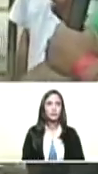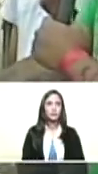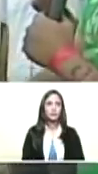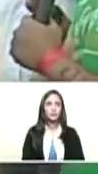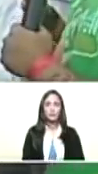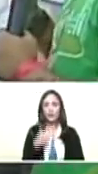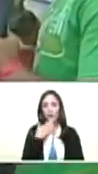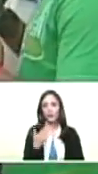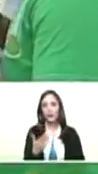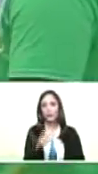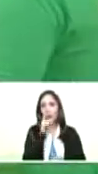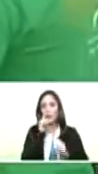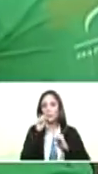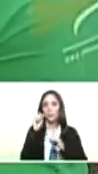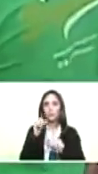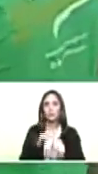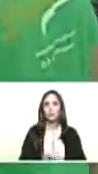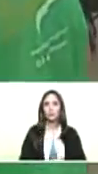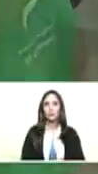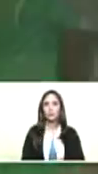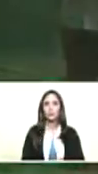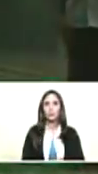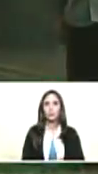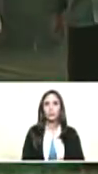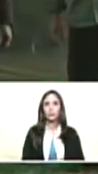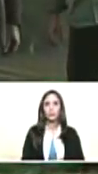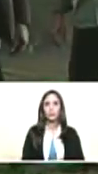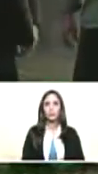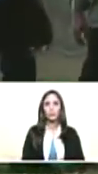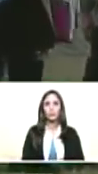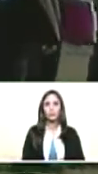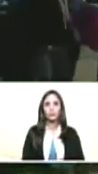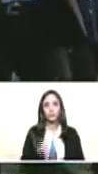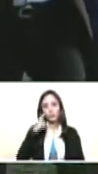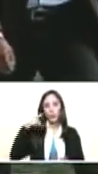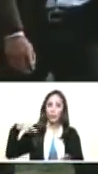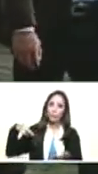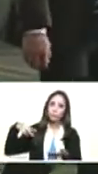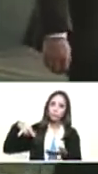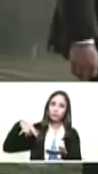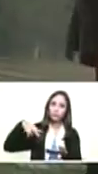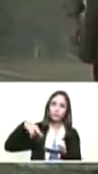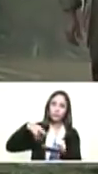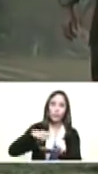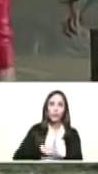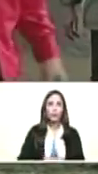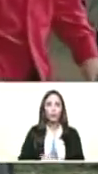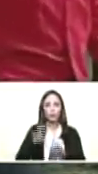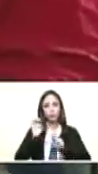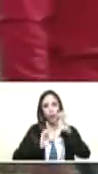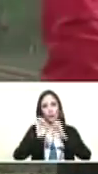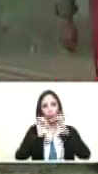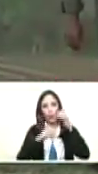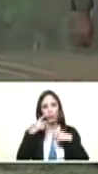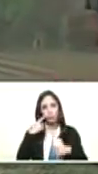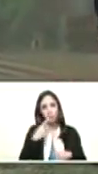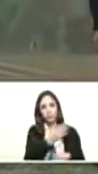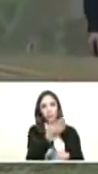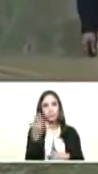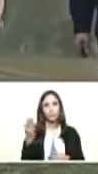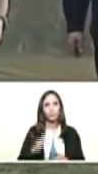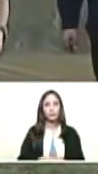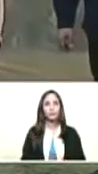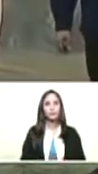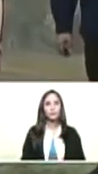Gracias, presidente. Vamos, que Dios lo bendiga. Amén. Vamos, pues. Seguimos, Silita, vamos. Freddy Alivio, bueno, presidente, Rosales. Aquí al lado